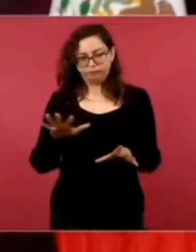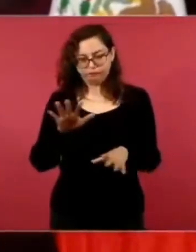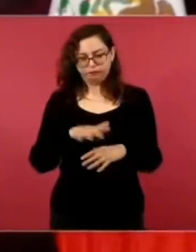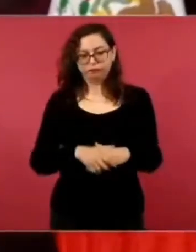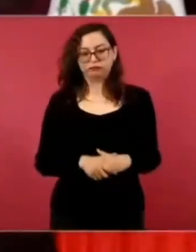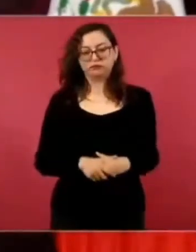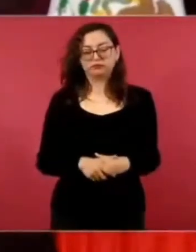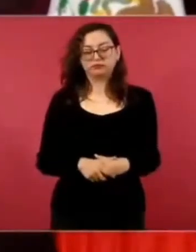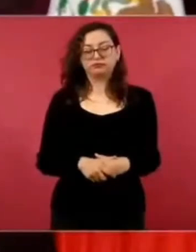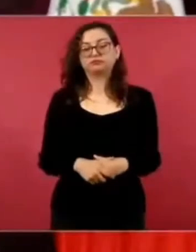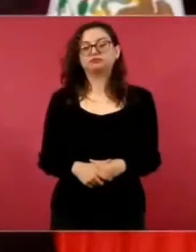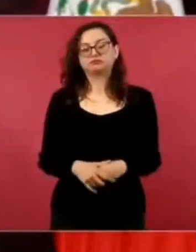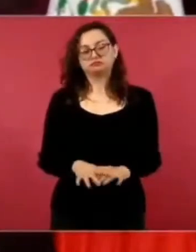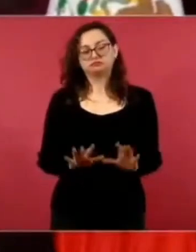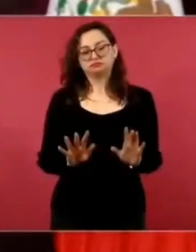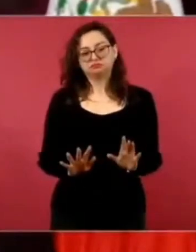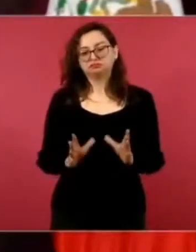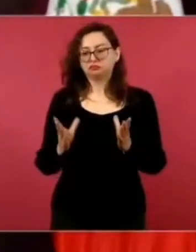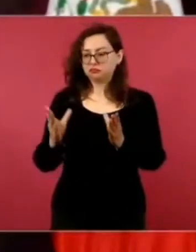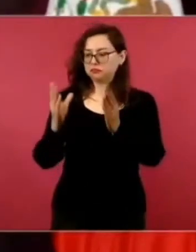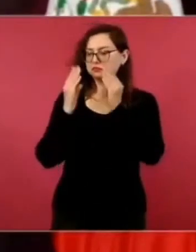el burgués y el proletario